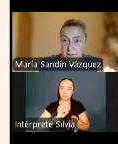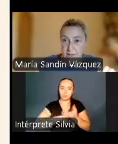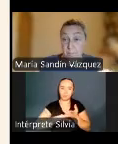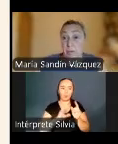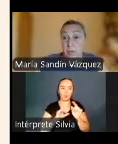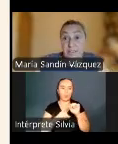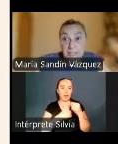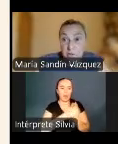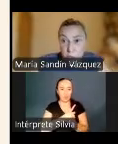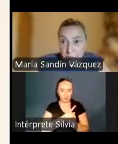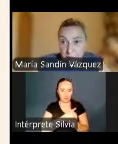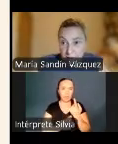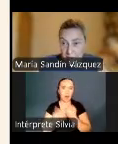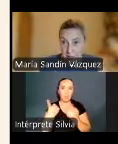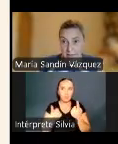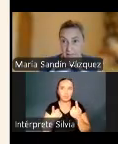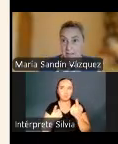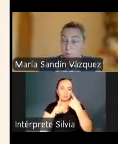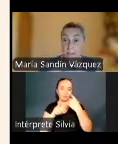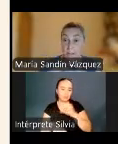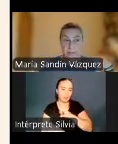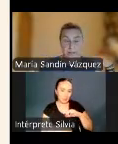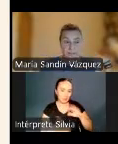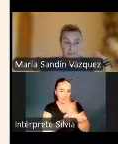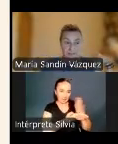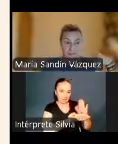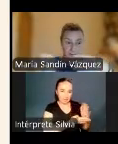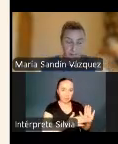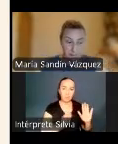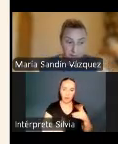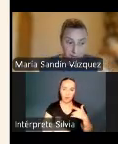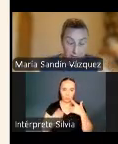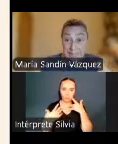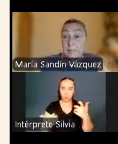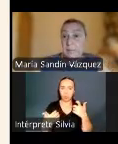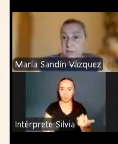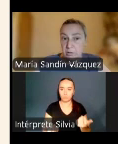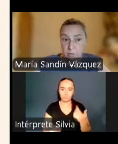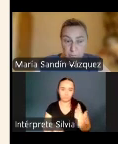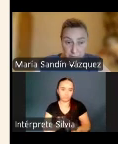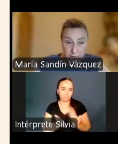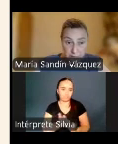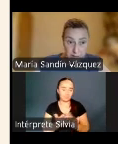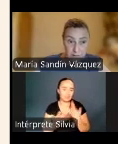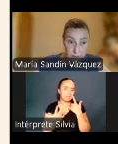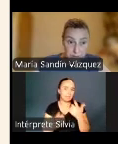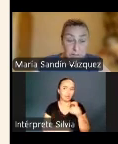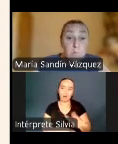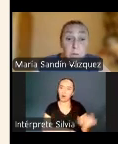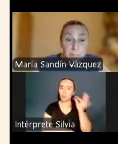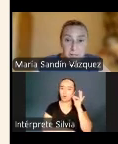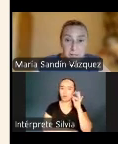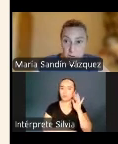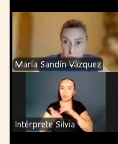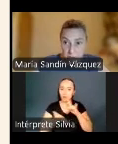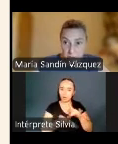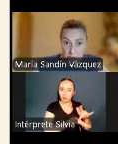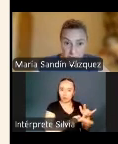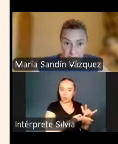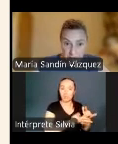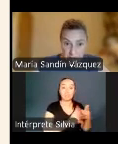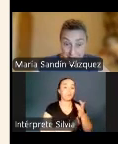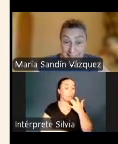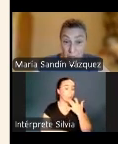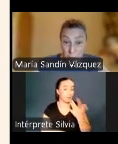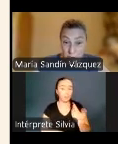ocasiones son independientes, pero que sí que son una evidencia que estas mujeres están viviendo, ¿no? Dice, pues hay muy malas